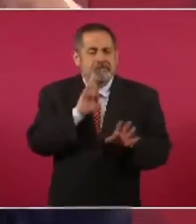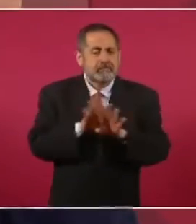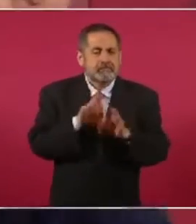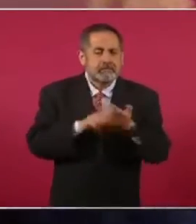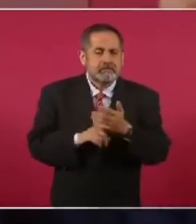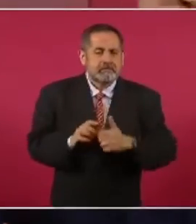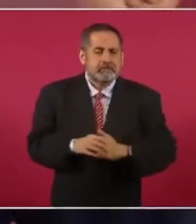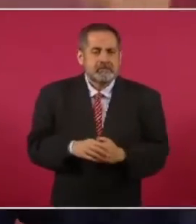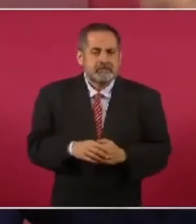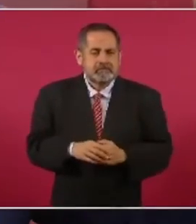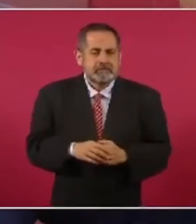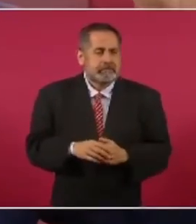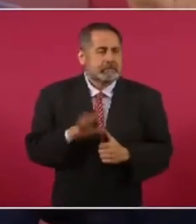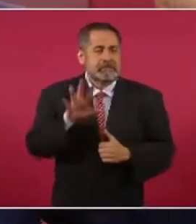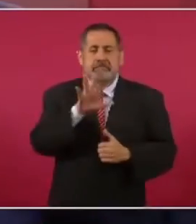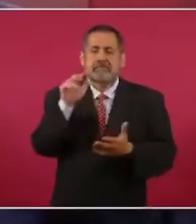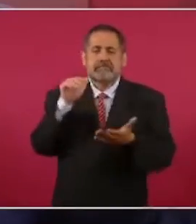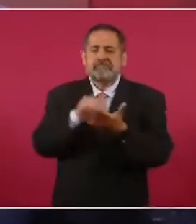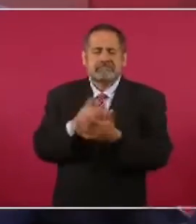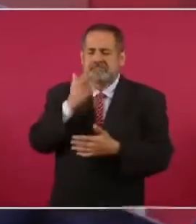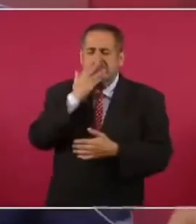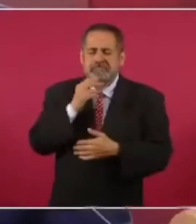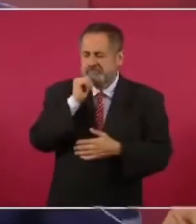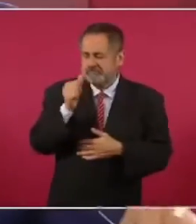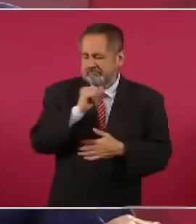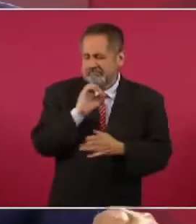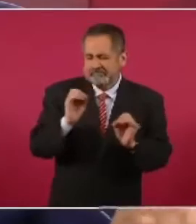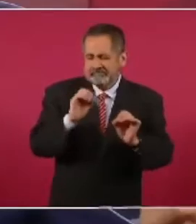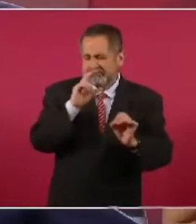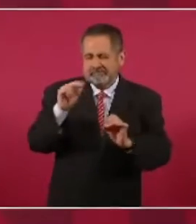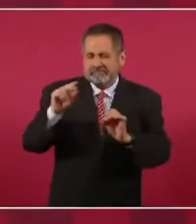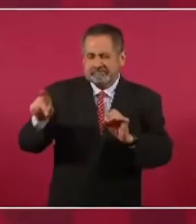no llegaron 500,000,